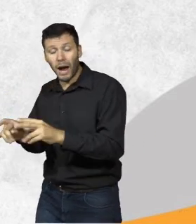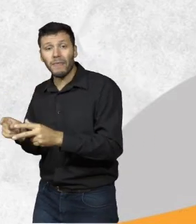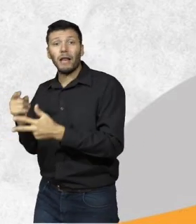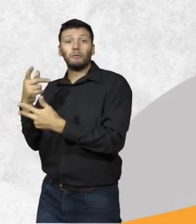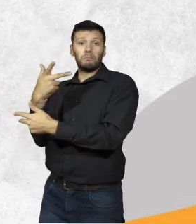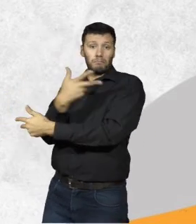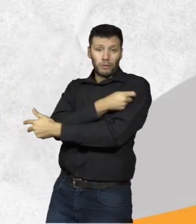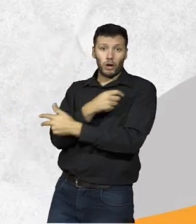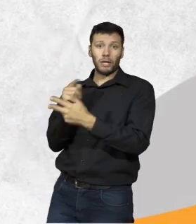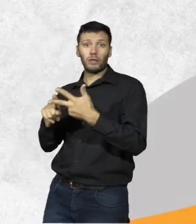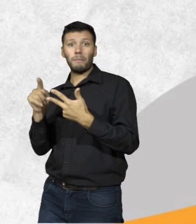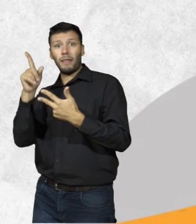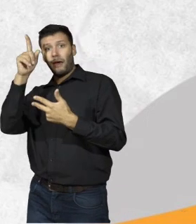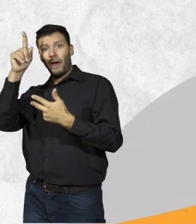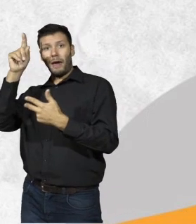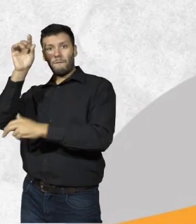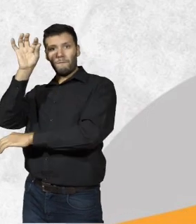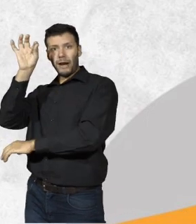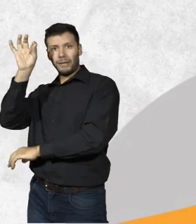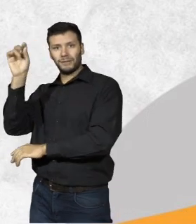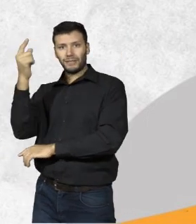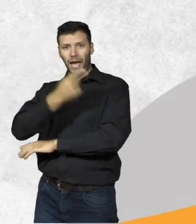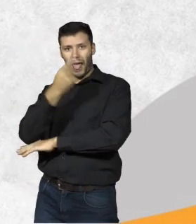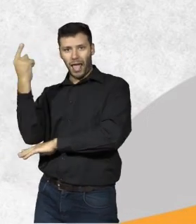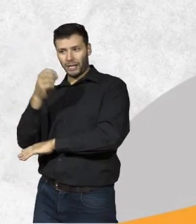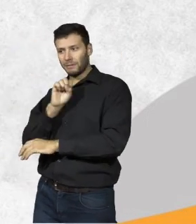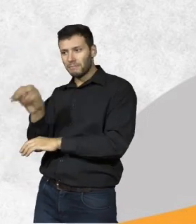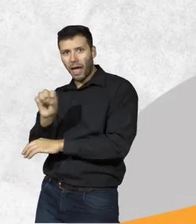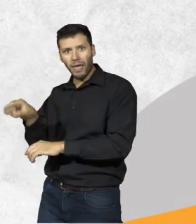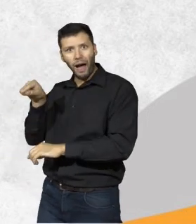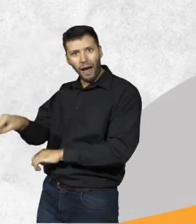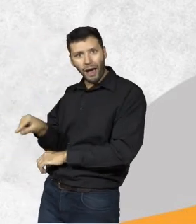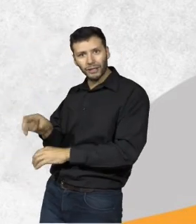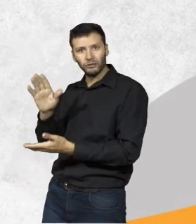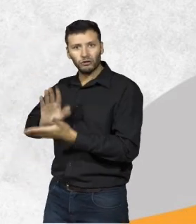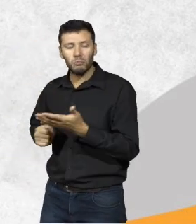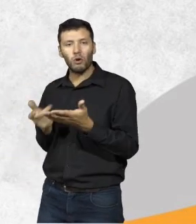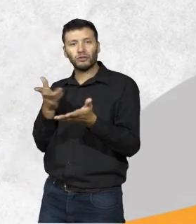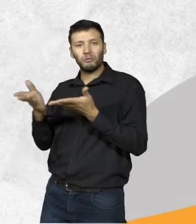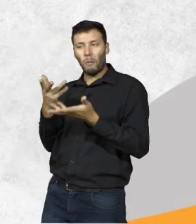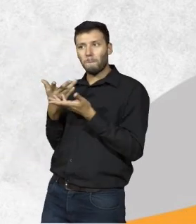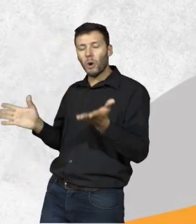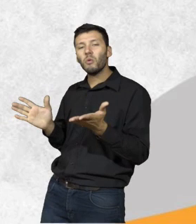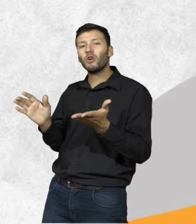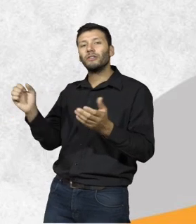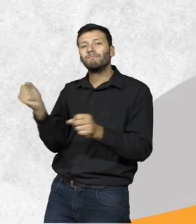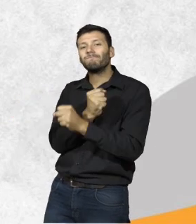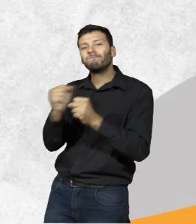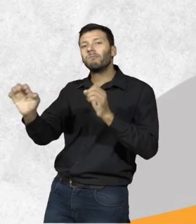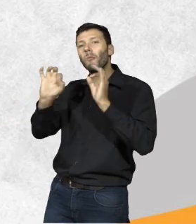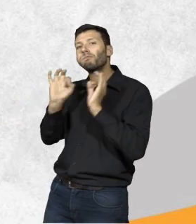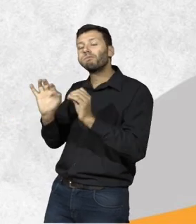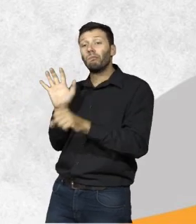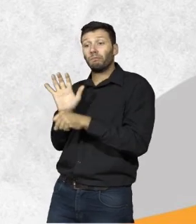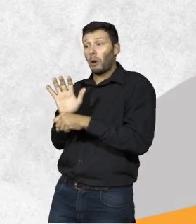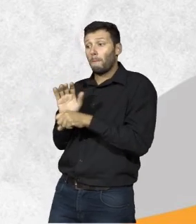farmacéuticos como un servicio público. Entonces se concesionó y se acabó el